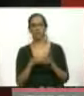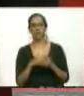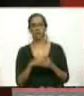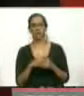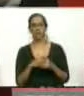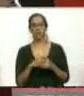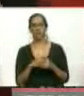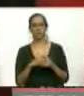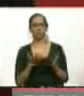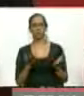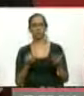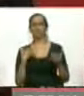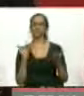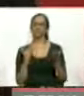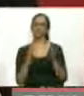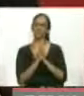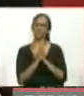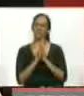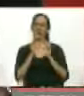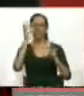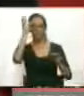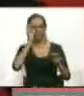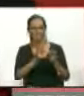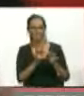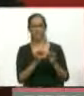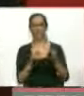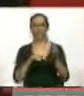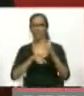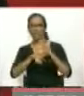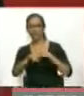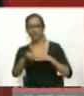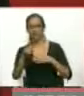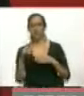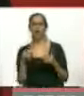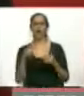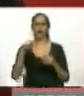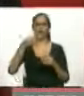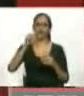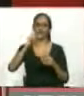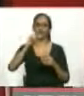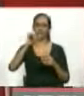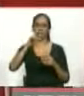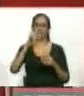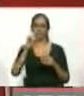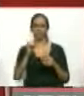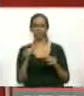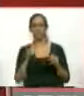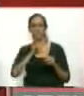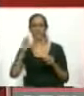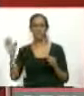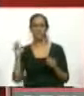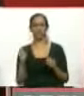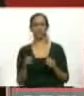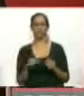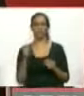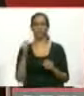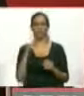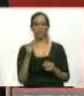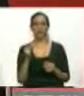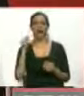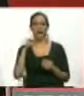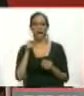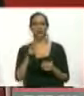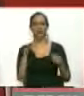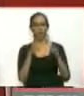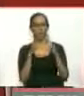línea de santa fe la línea que pasa por la trinidad el atillo queda zonas del este del este pues no hay también hay